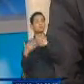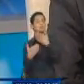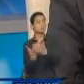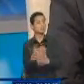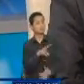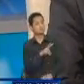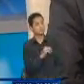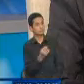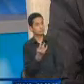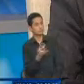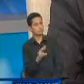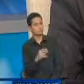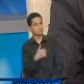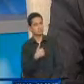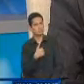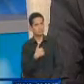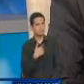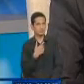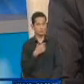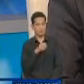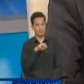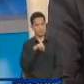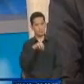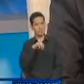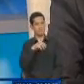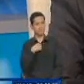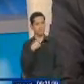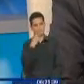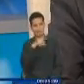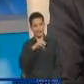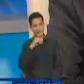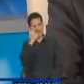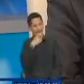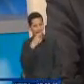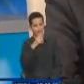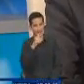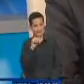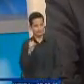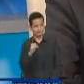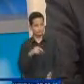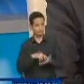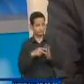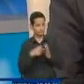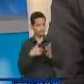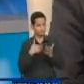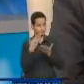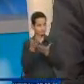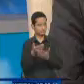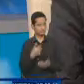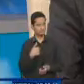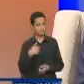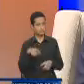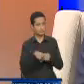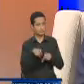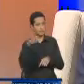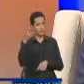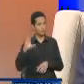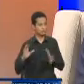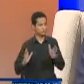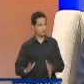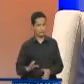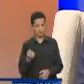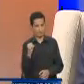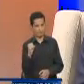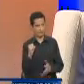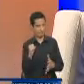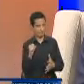al 2017? Me salió lo mono, se me fue una vez. ¿De cara al 2017? ¿De cara al 2017? Y si es así, ¿está tratando